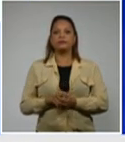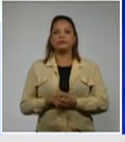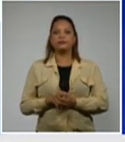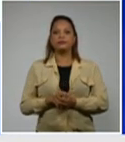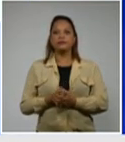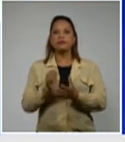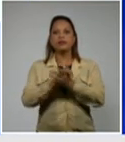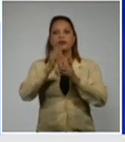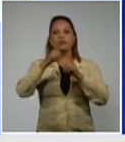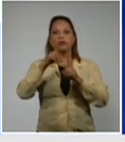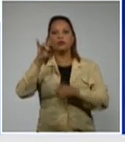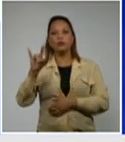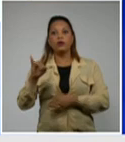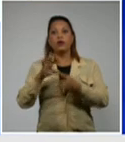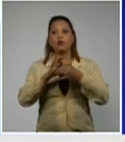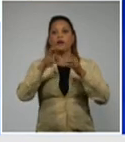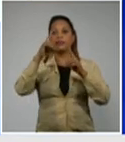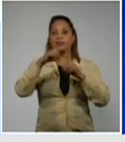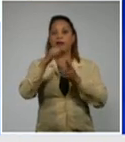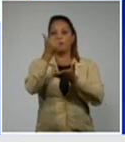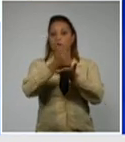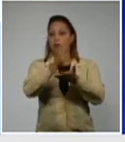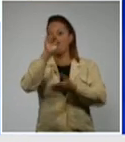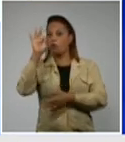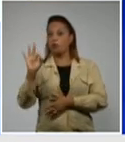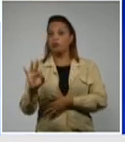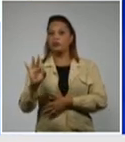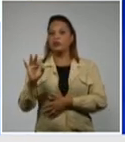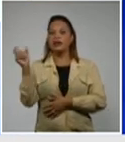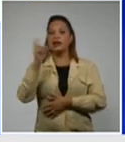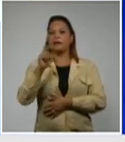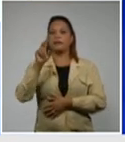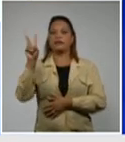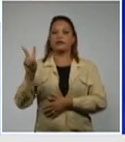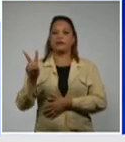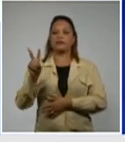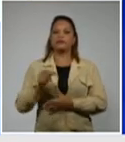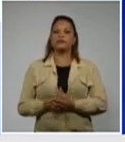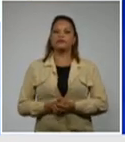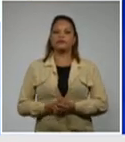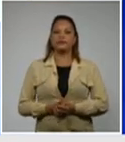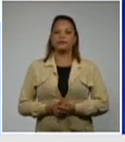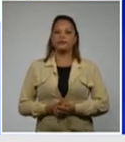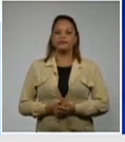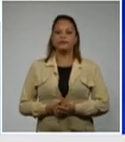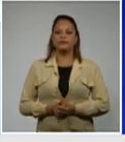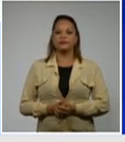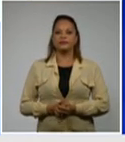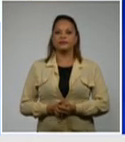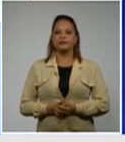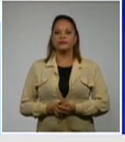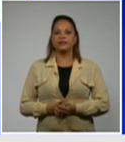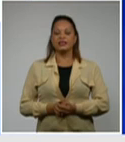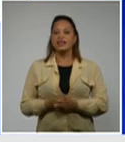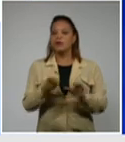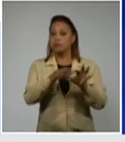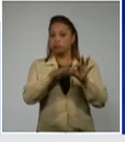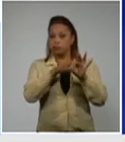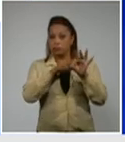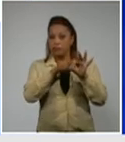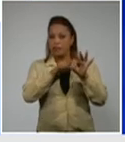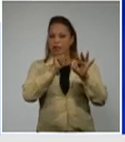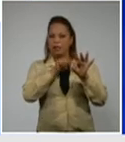9, Guantánamo Cabecera con 8 y Caimanera con 2. Y el municipio especial Isla de la